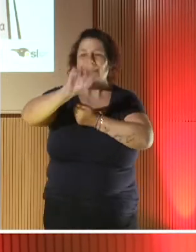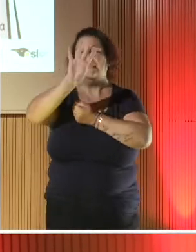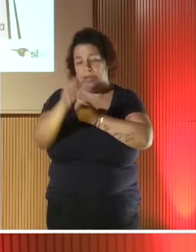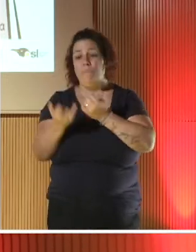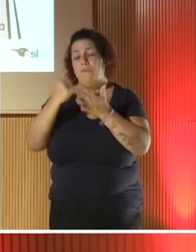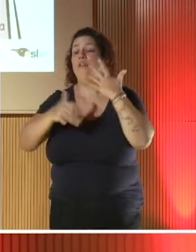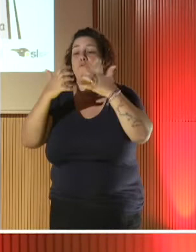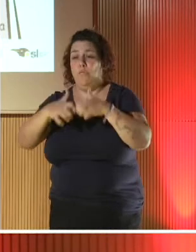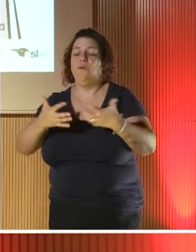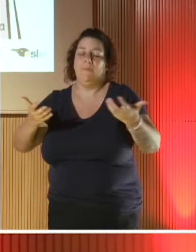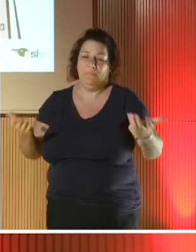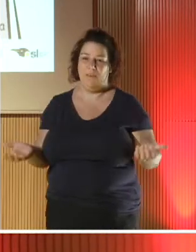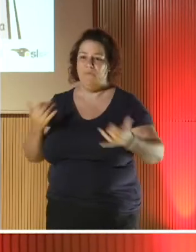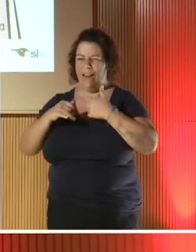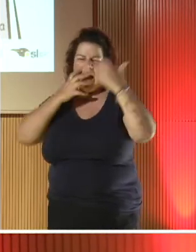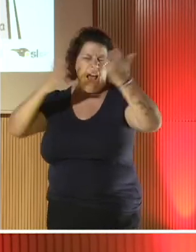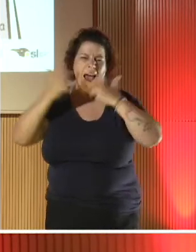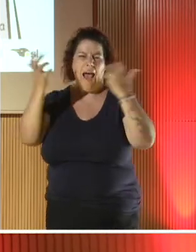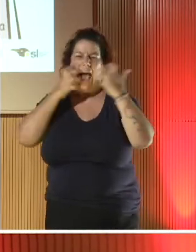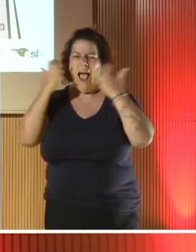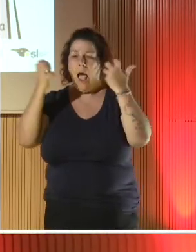funciona. Y entonces ella